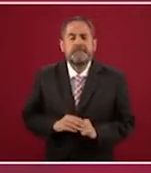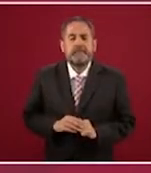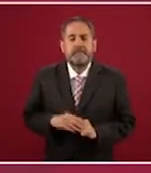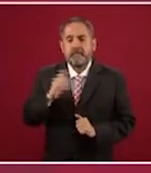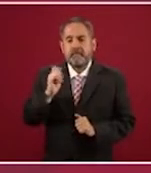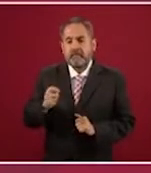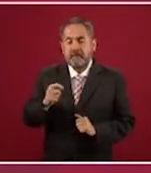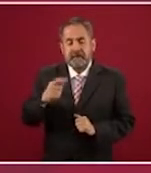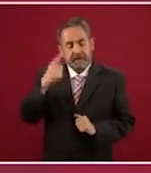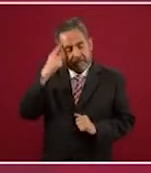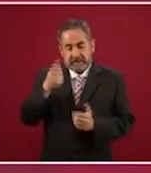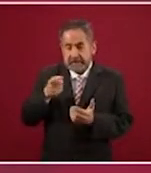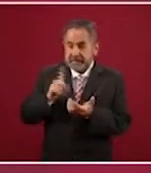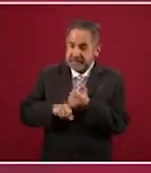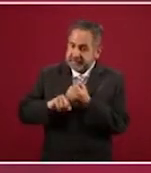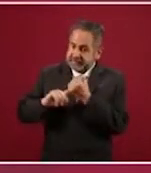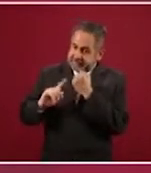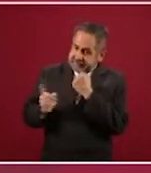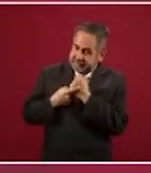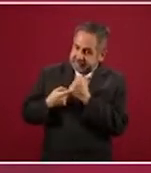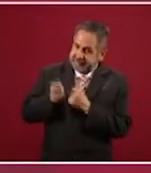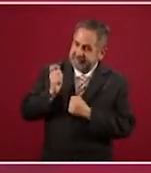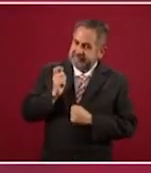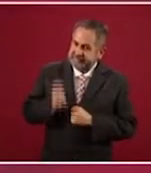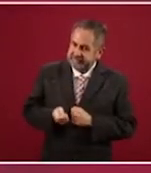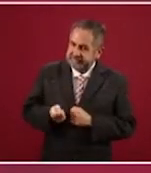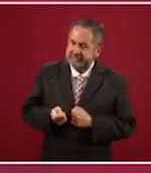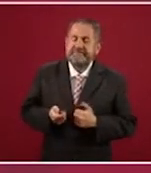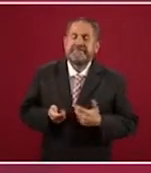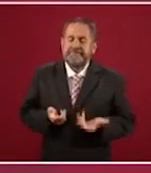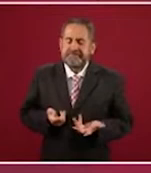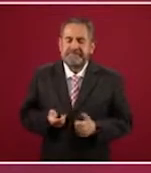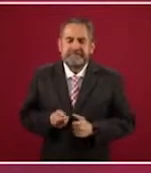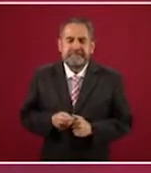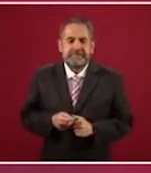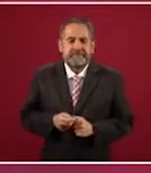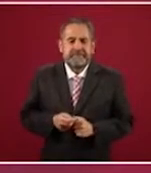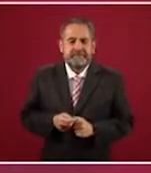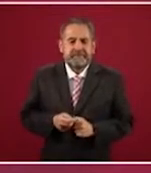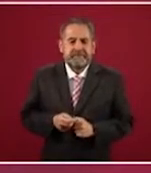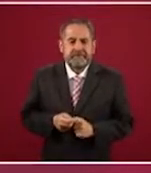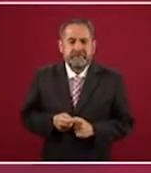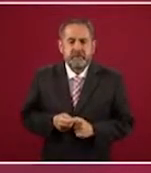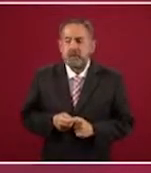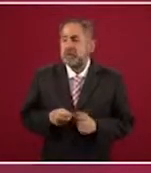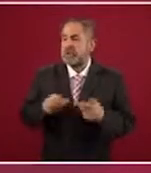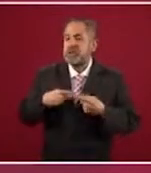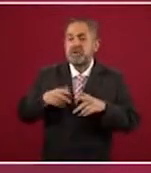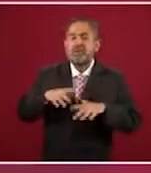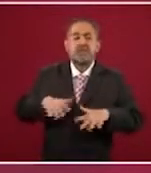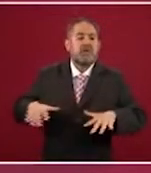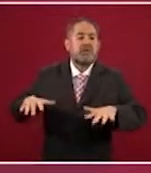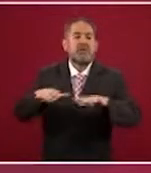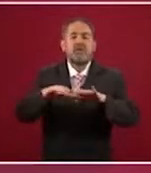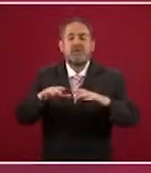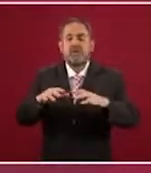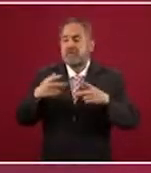es que el fondo del problema es cómo la sociedad se ha venido